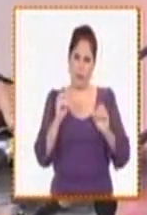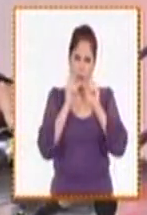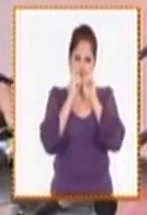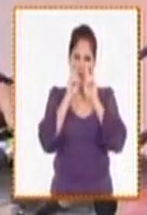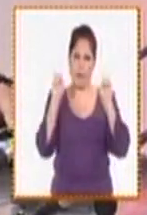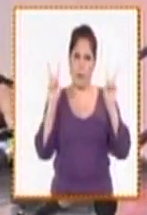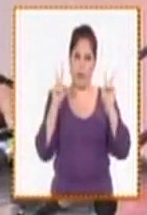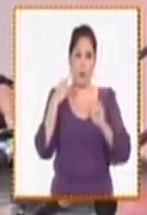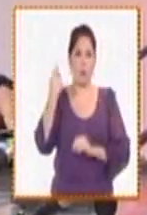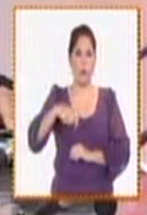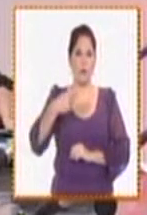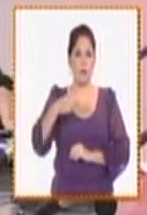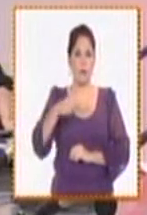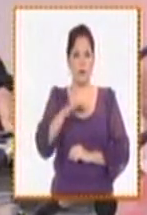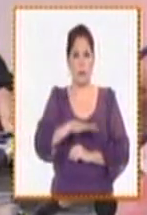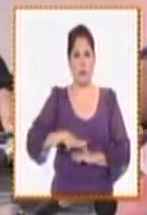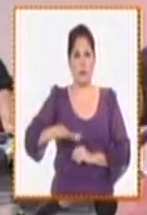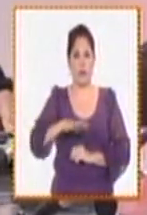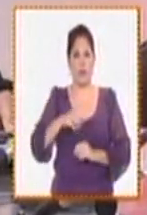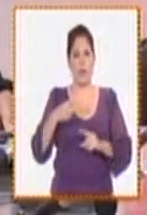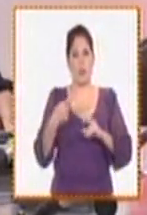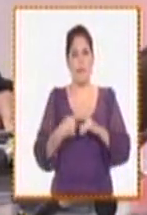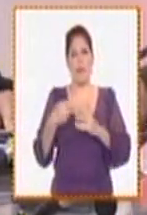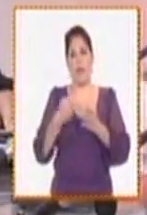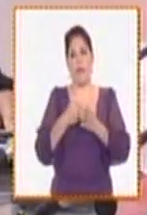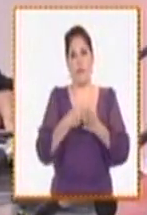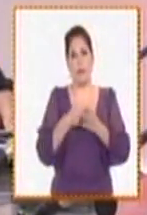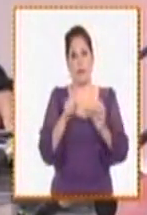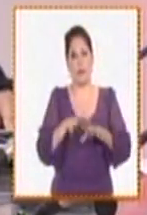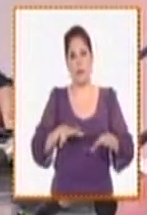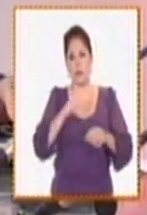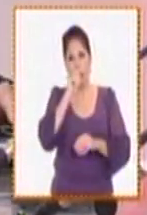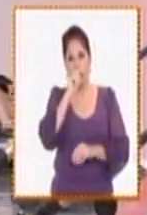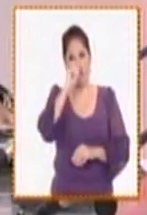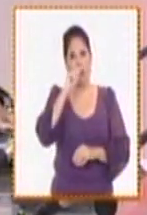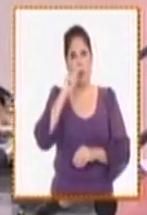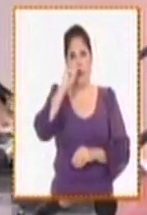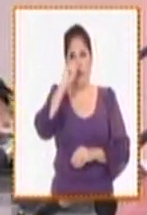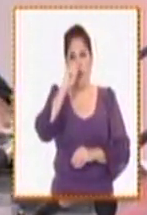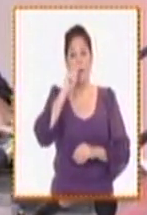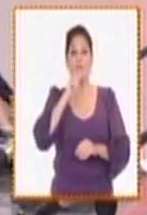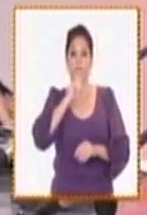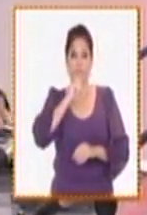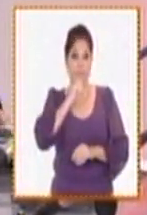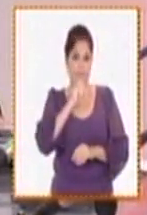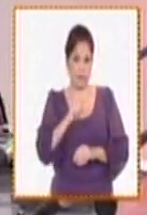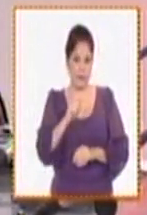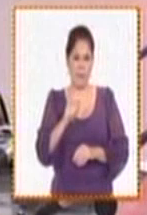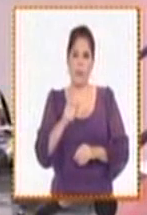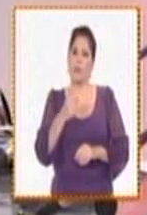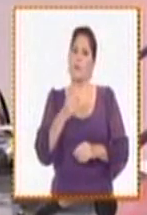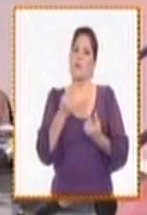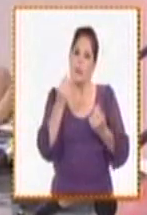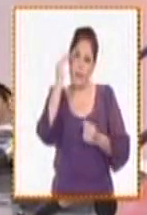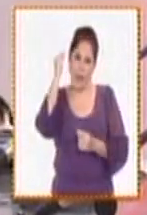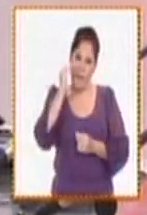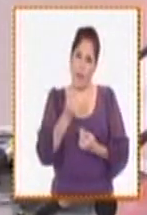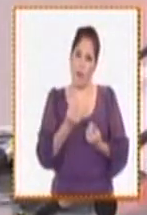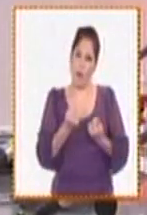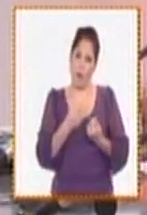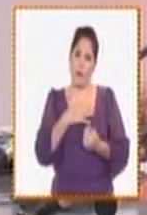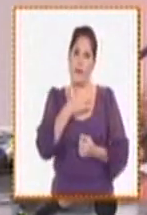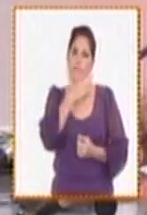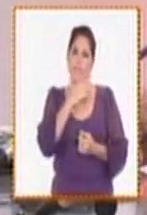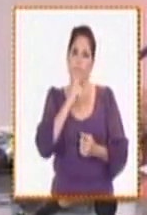más justicia social y enfrentar fenómenos como estos, aún en las adversidades económicas y sociales que hoy